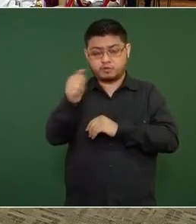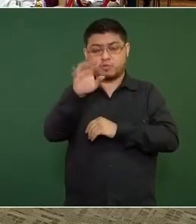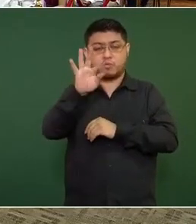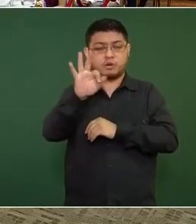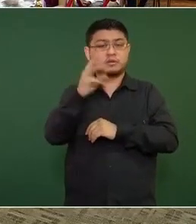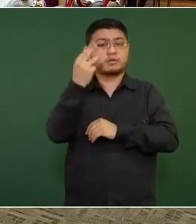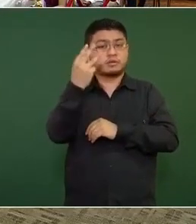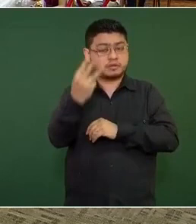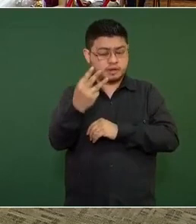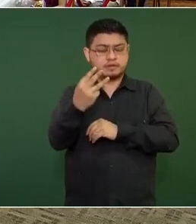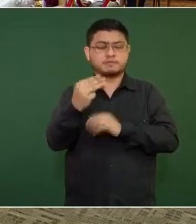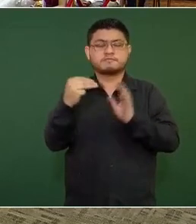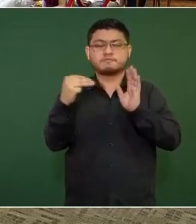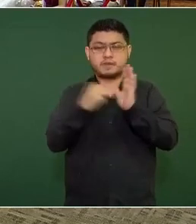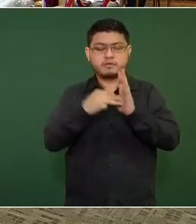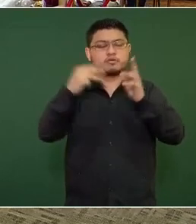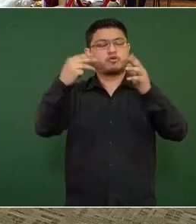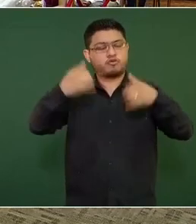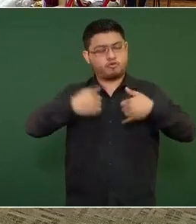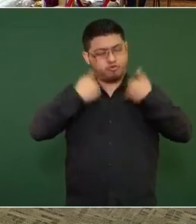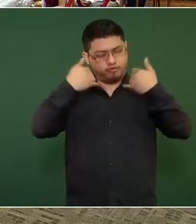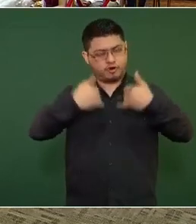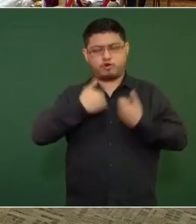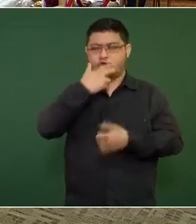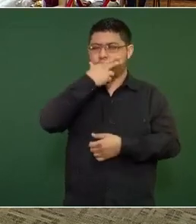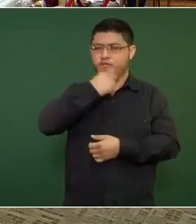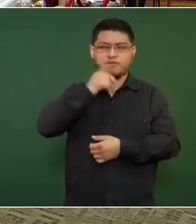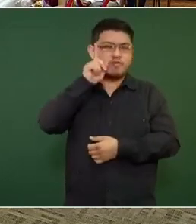2.643.000 muchachas y muchachos.